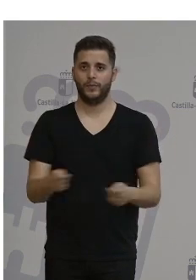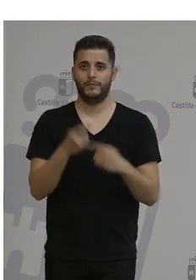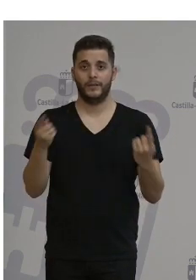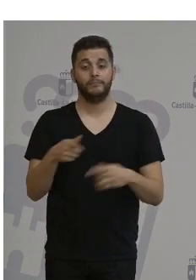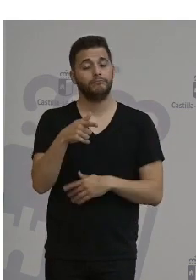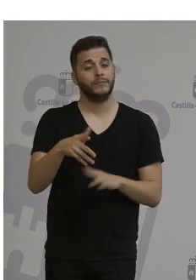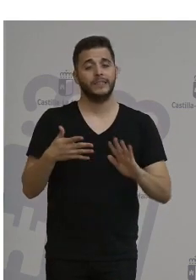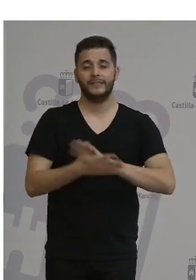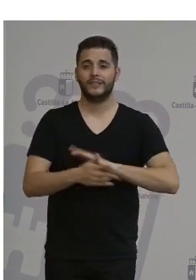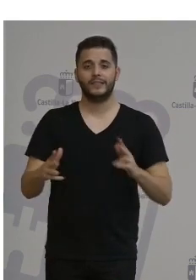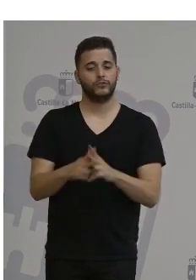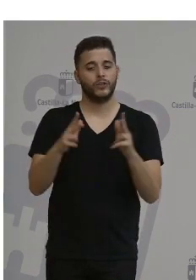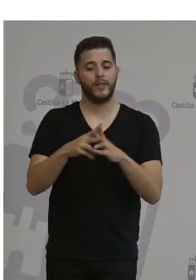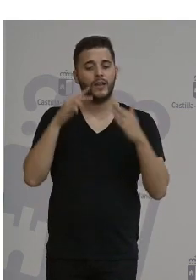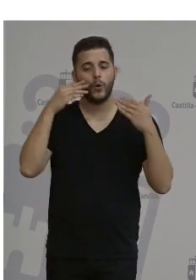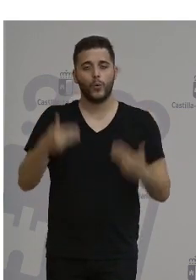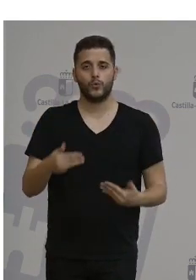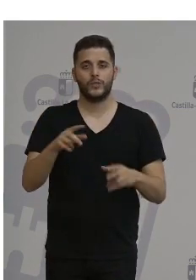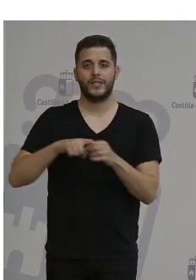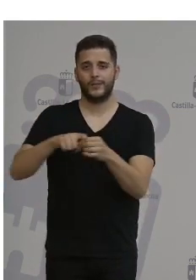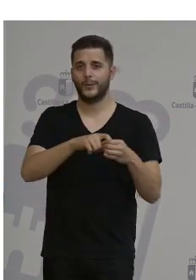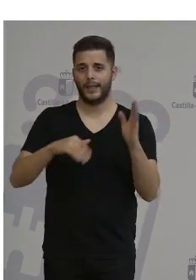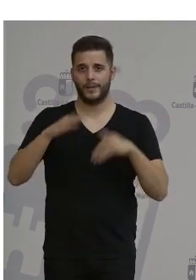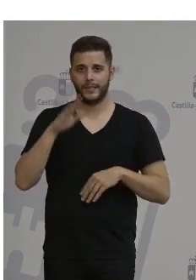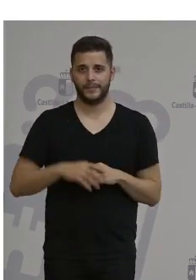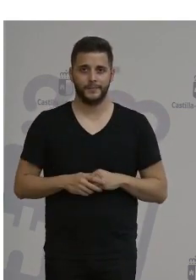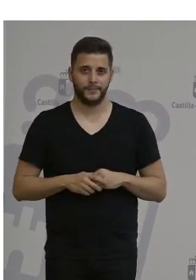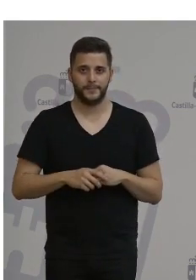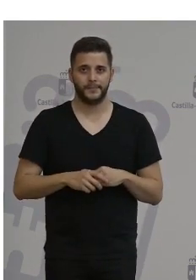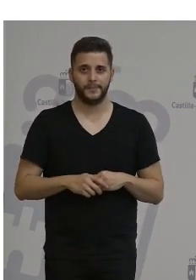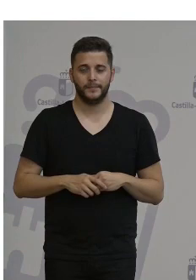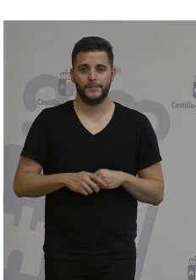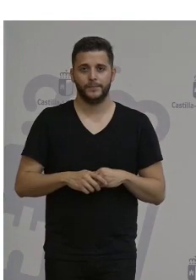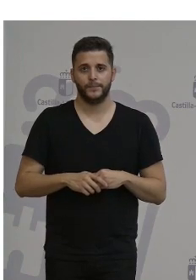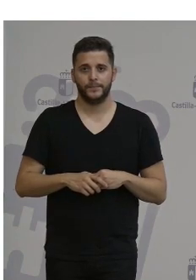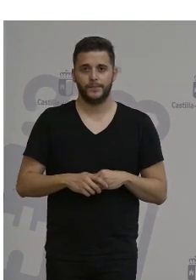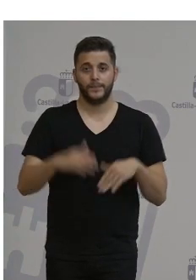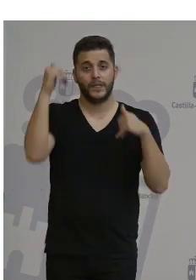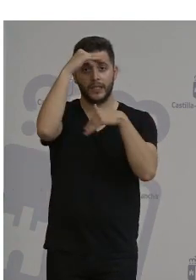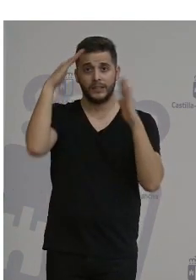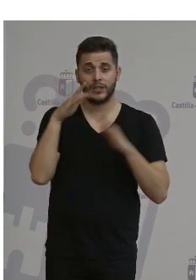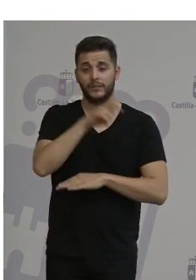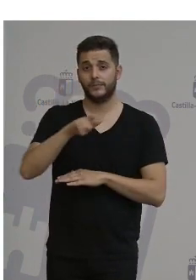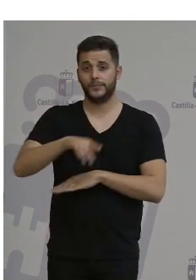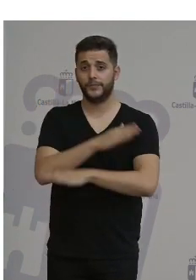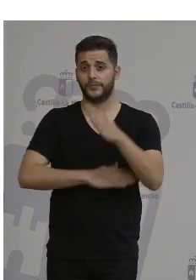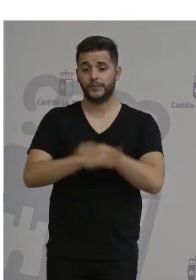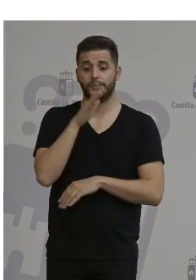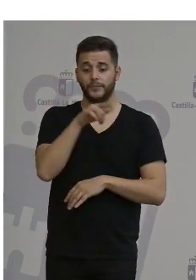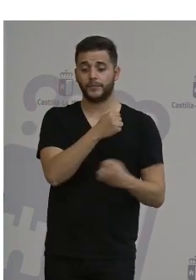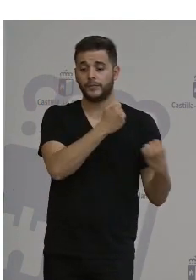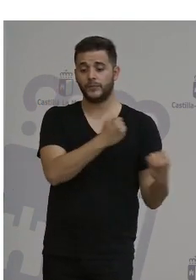a una sociedad más justa y solidaria. La atención a las personas con discapacidad por parte de los poderes